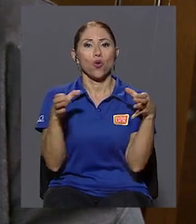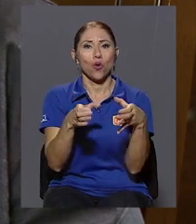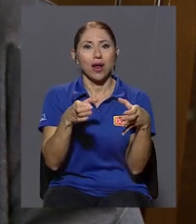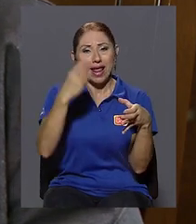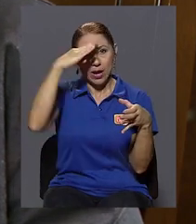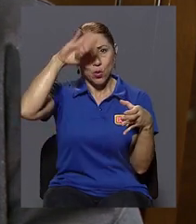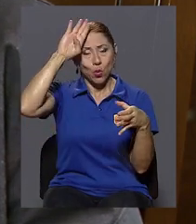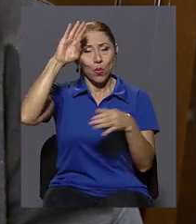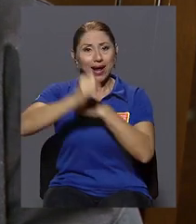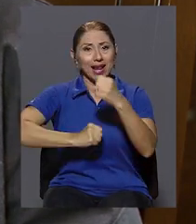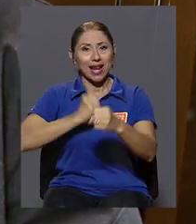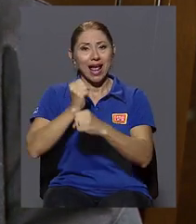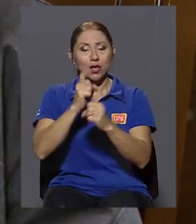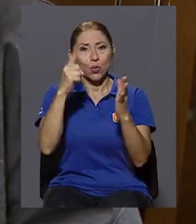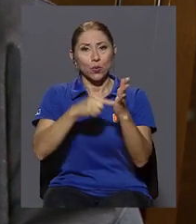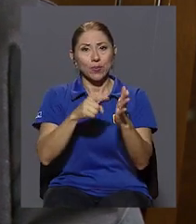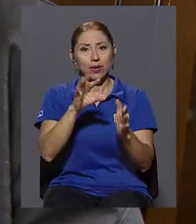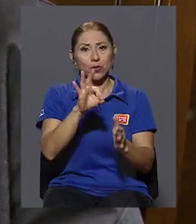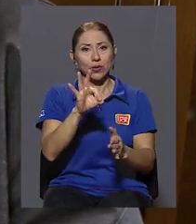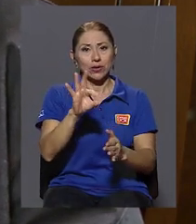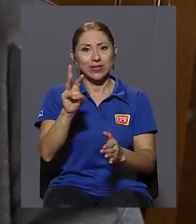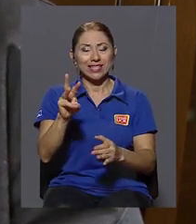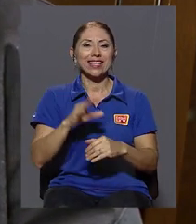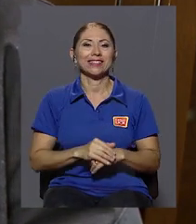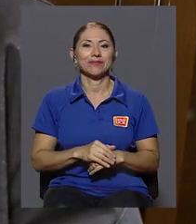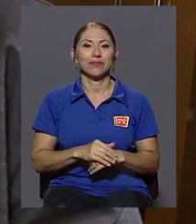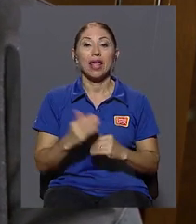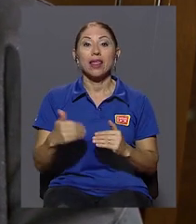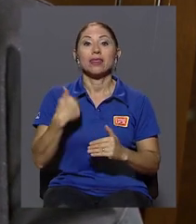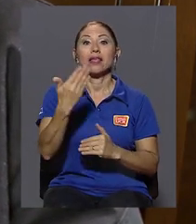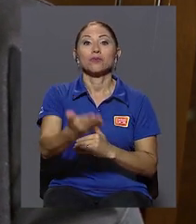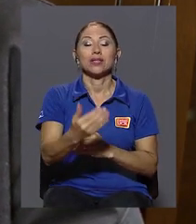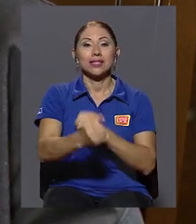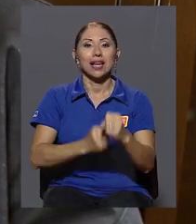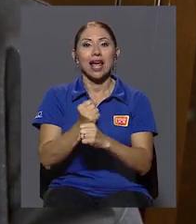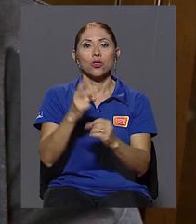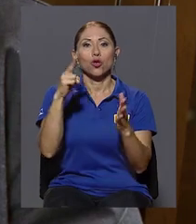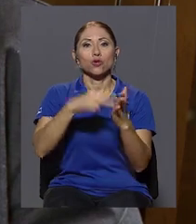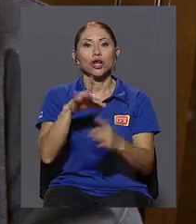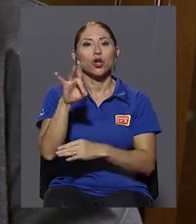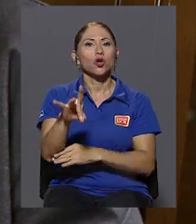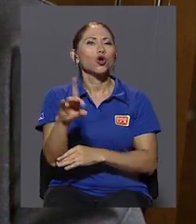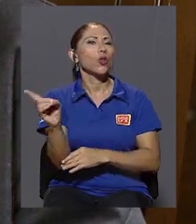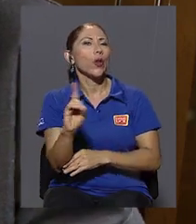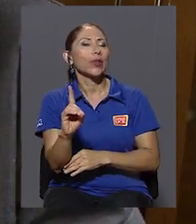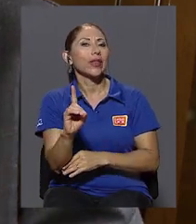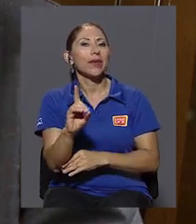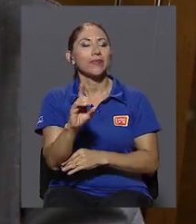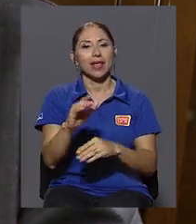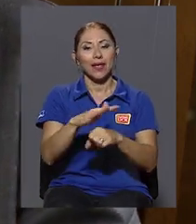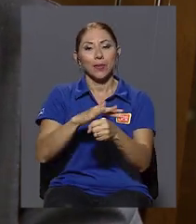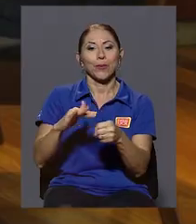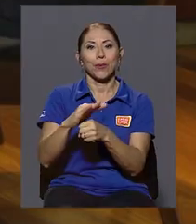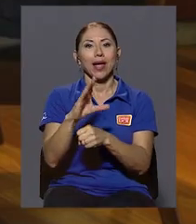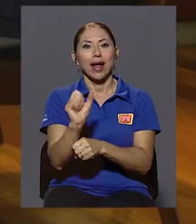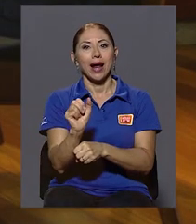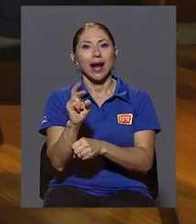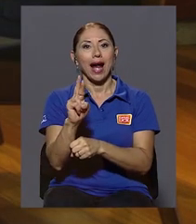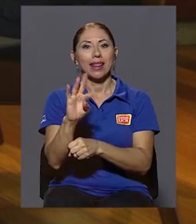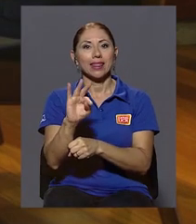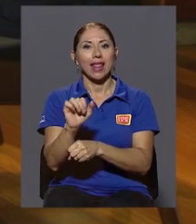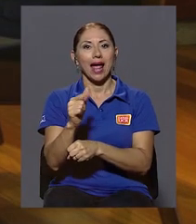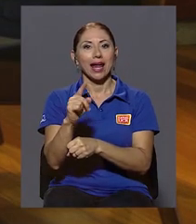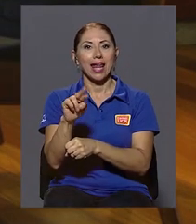Cuba, en el año 96 y en el 2008 en Cartagena de Indias. La primera hizo mucho